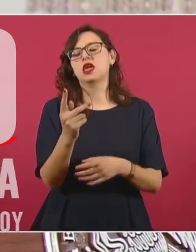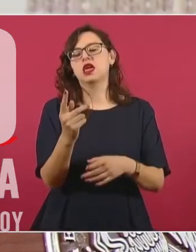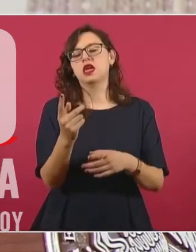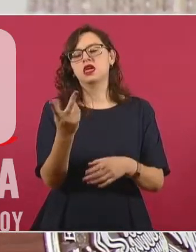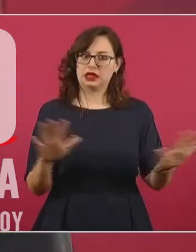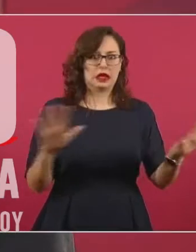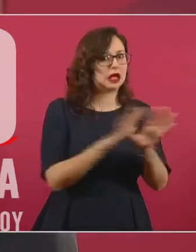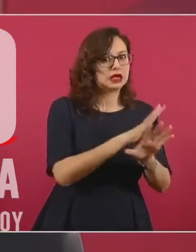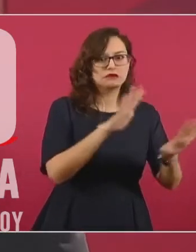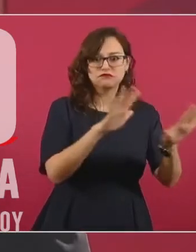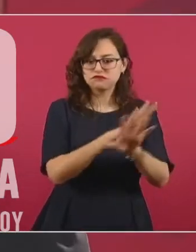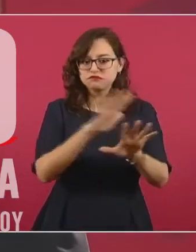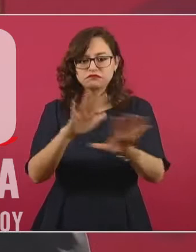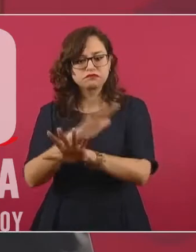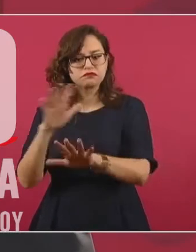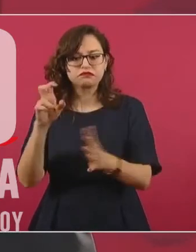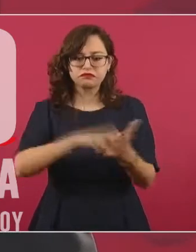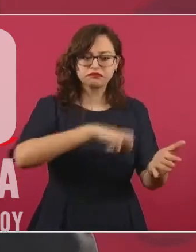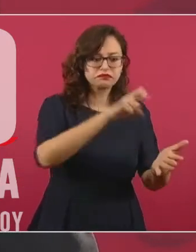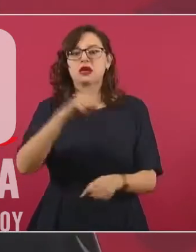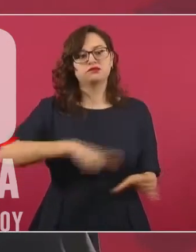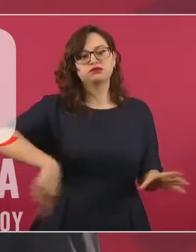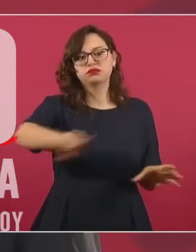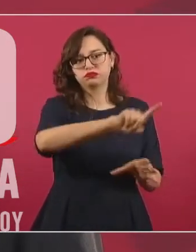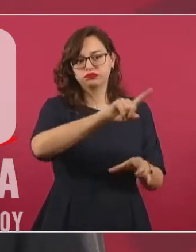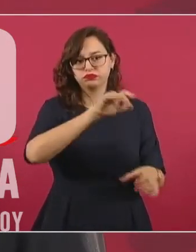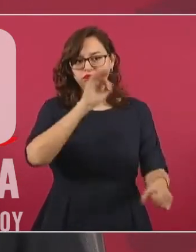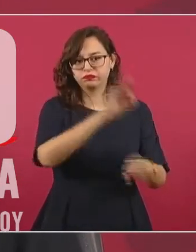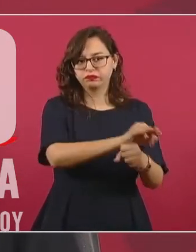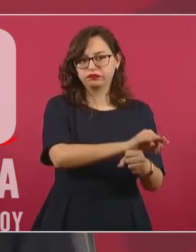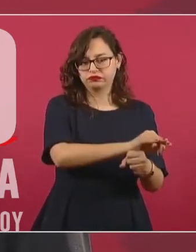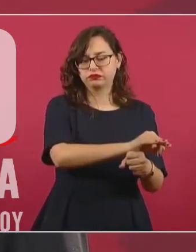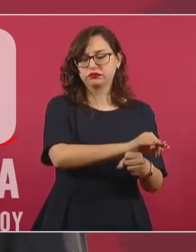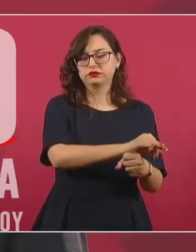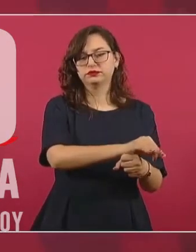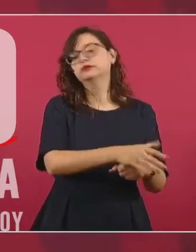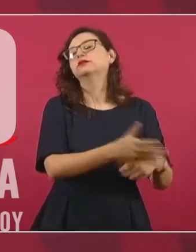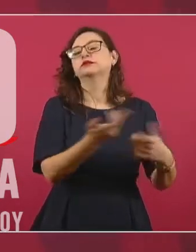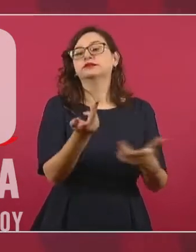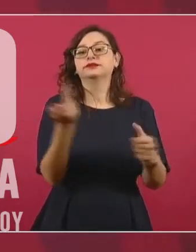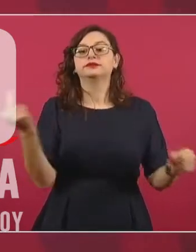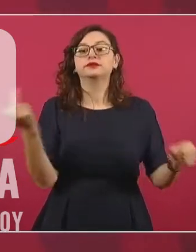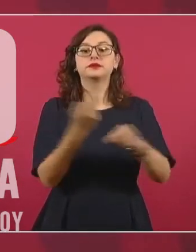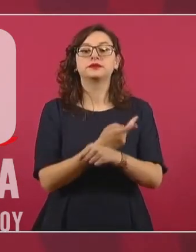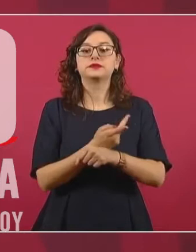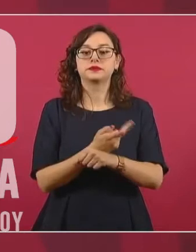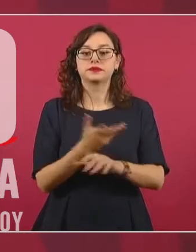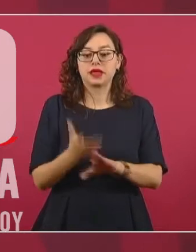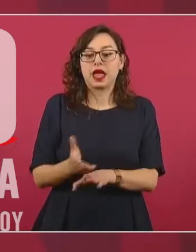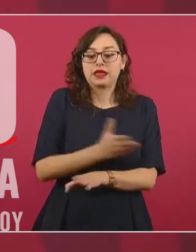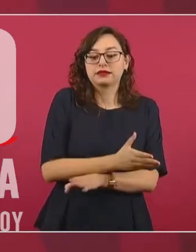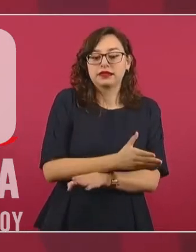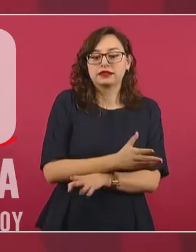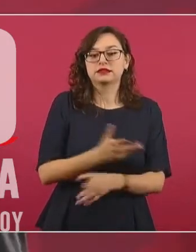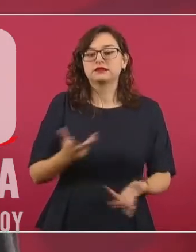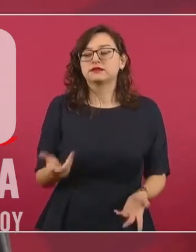telecomunicaciones, y constantemente en un programa de radio que no voy a mencionar porque se